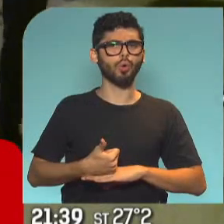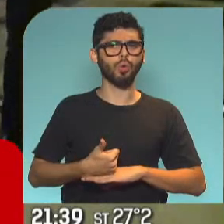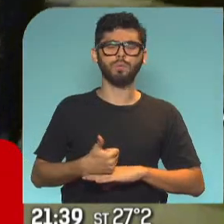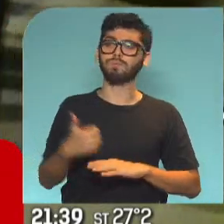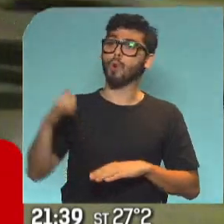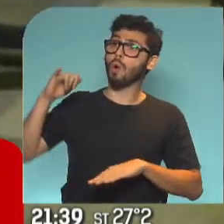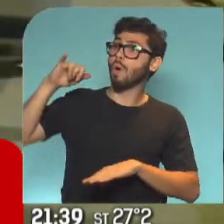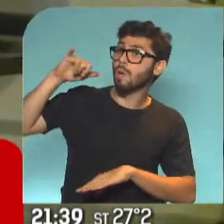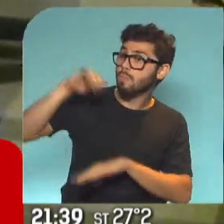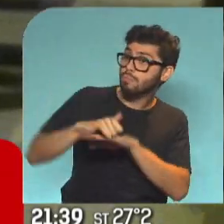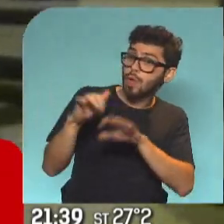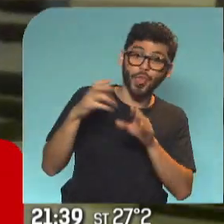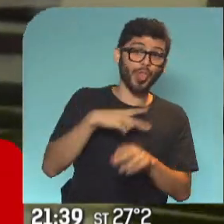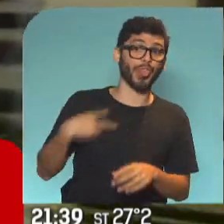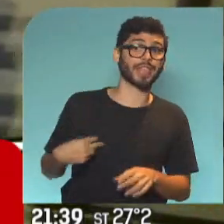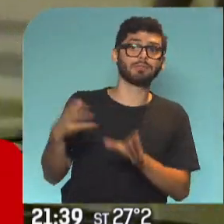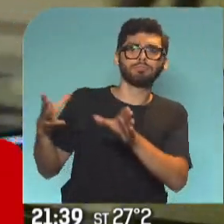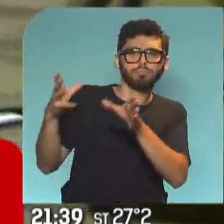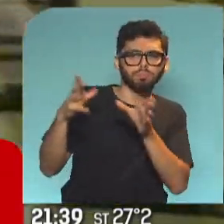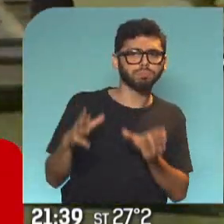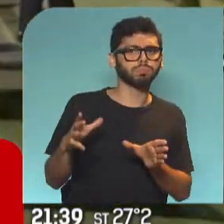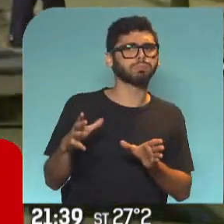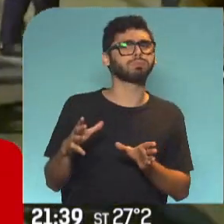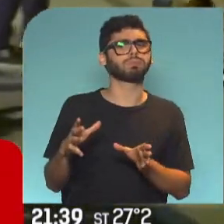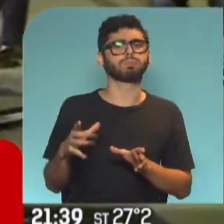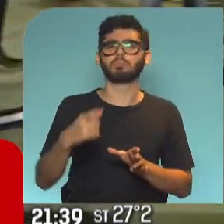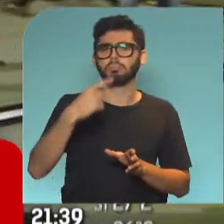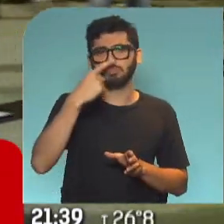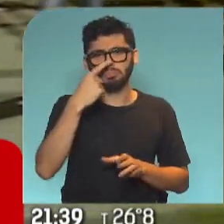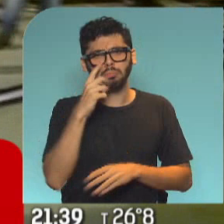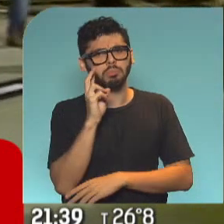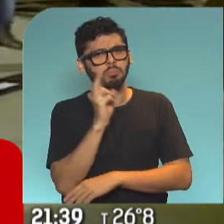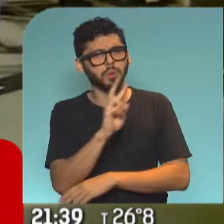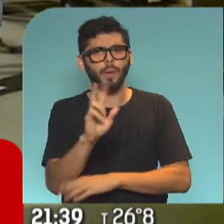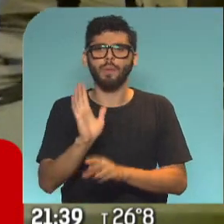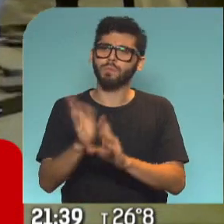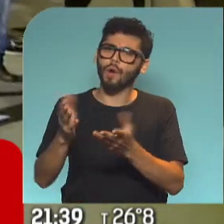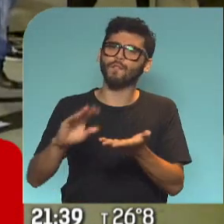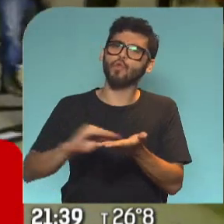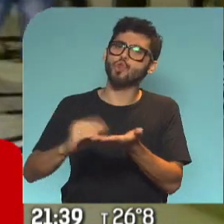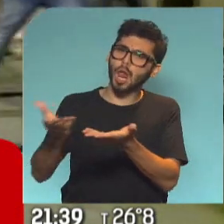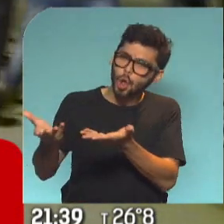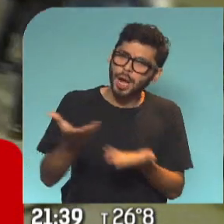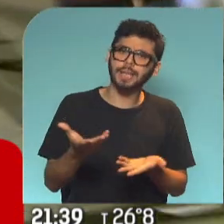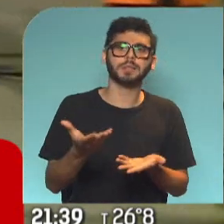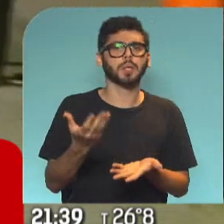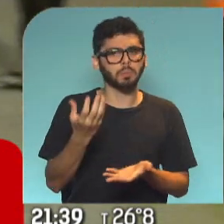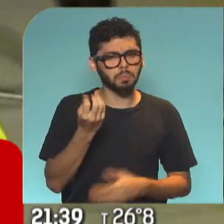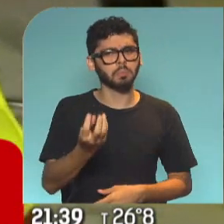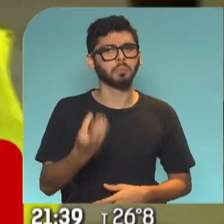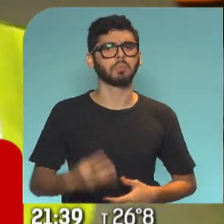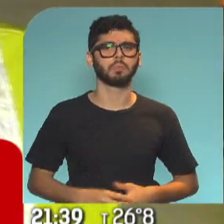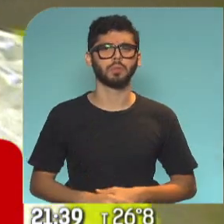estas nuevas dosis que vienen desde China, y qué interesante es verlos en esa recepción a los funcionarios, ¿no?